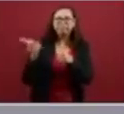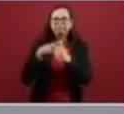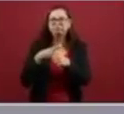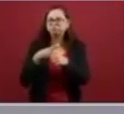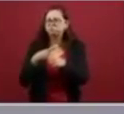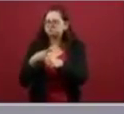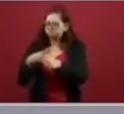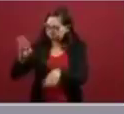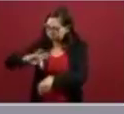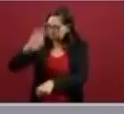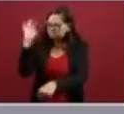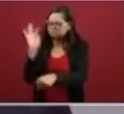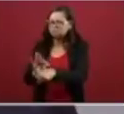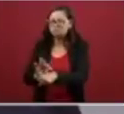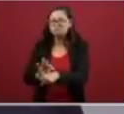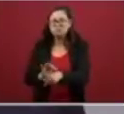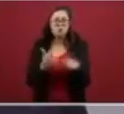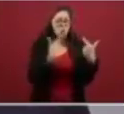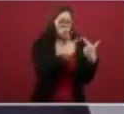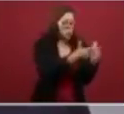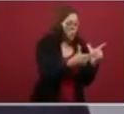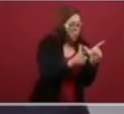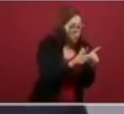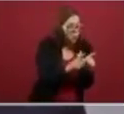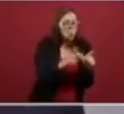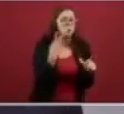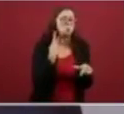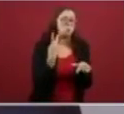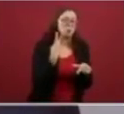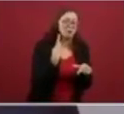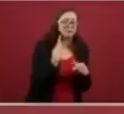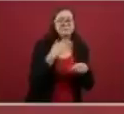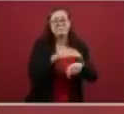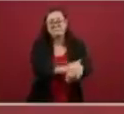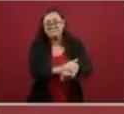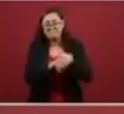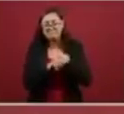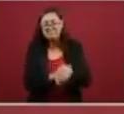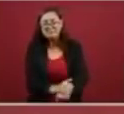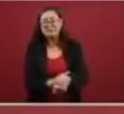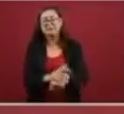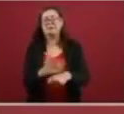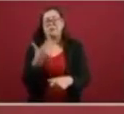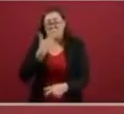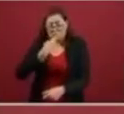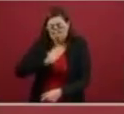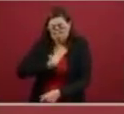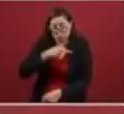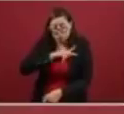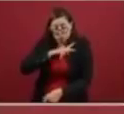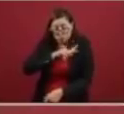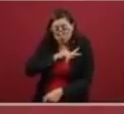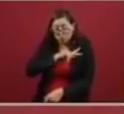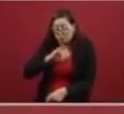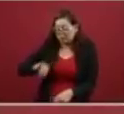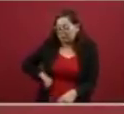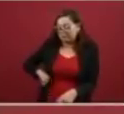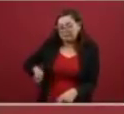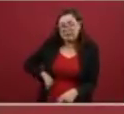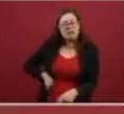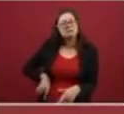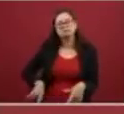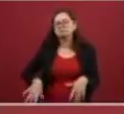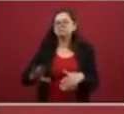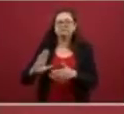partido, interés personal o de grupo, por legítimo que